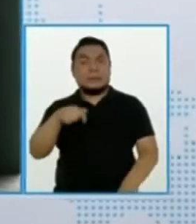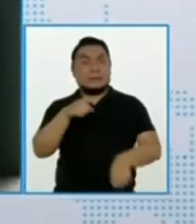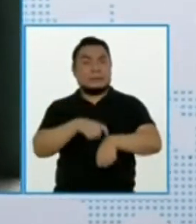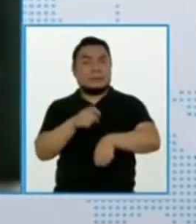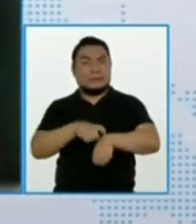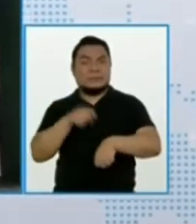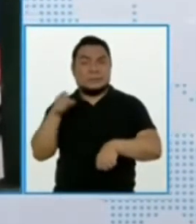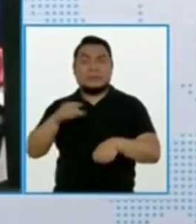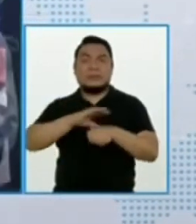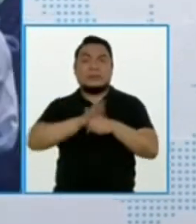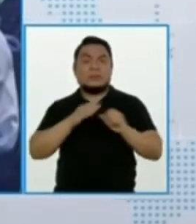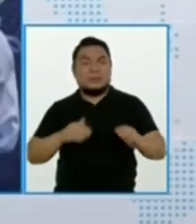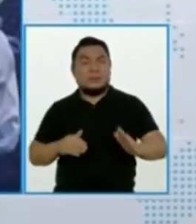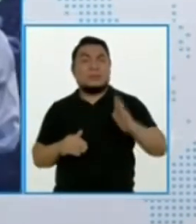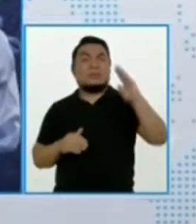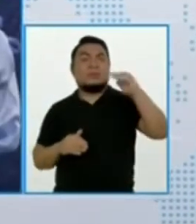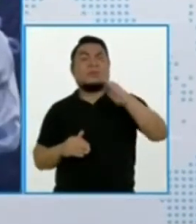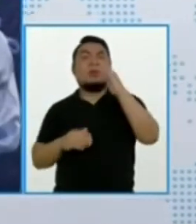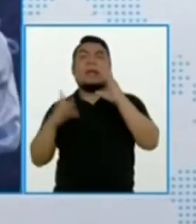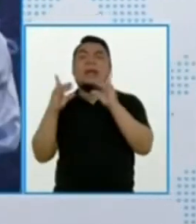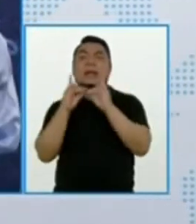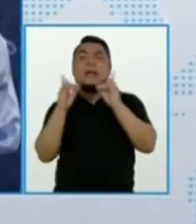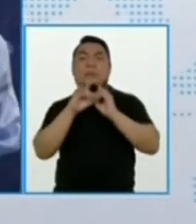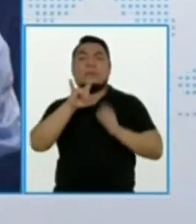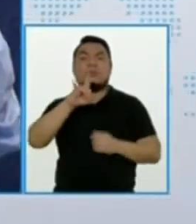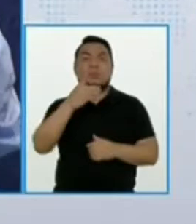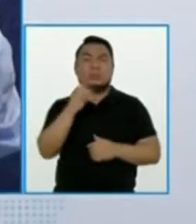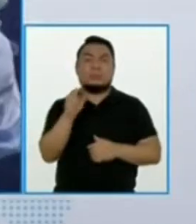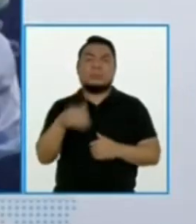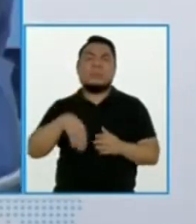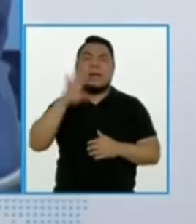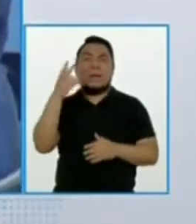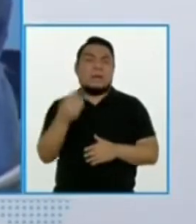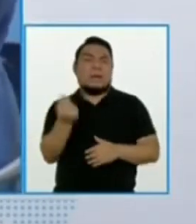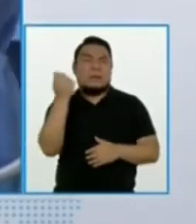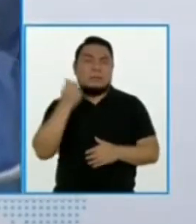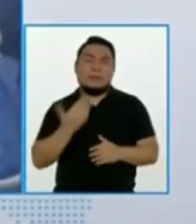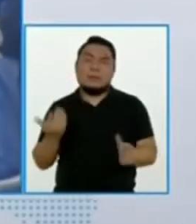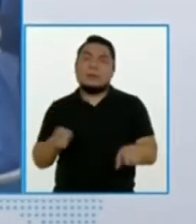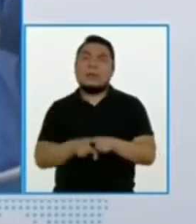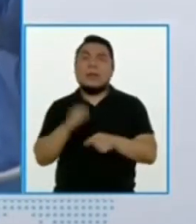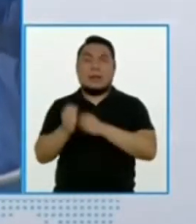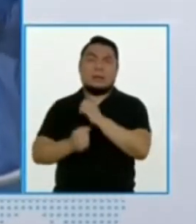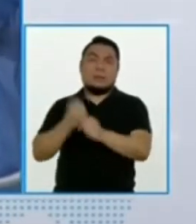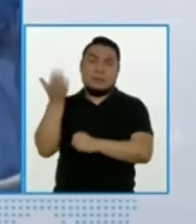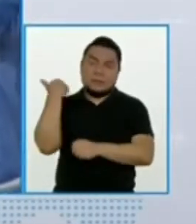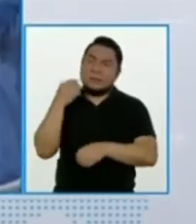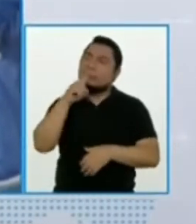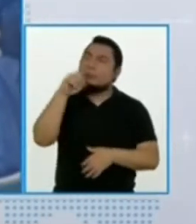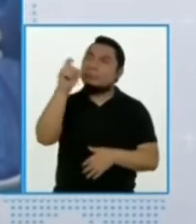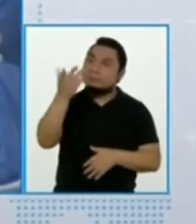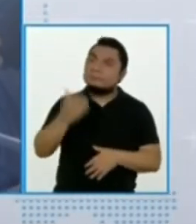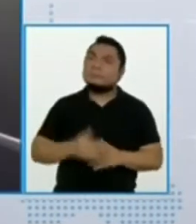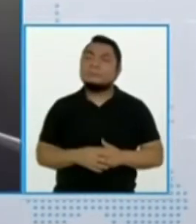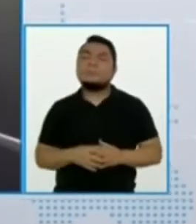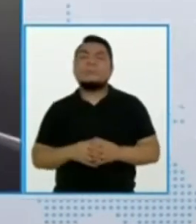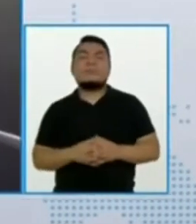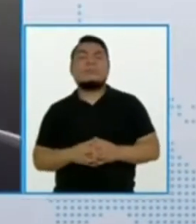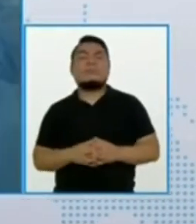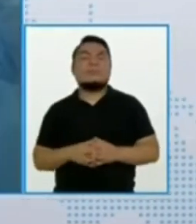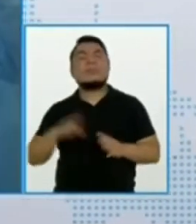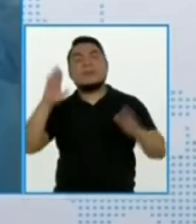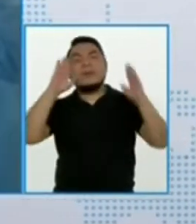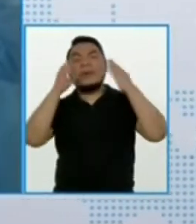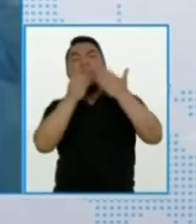etapa la curva de ocupación de las camas UCI, por ejemplo, es más rápida que el año pasado. ¿Qué tal?